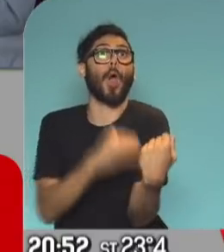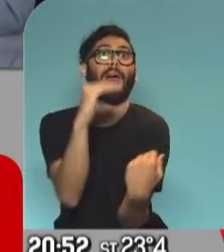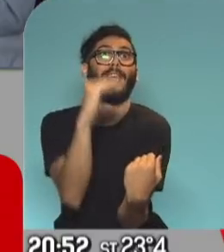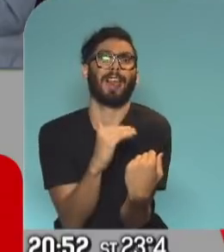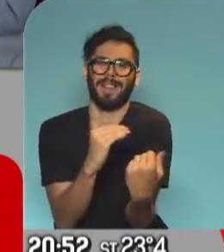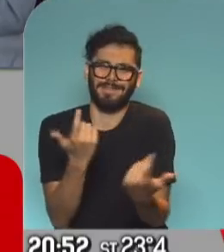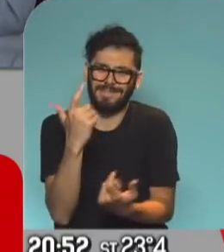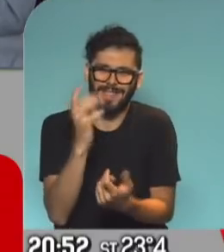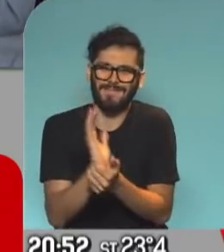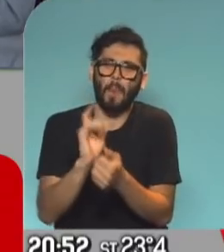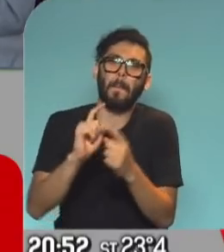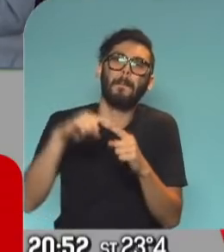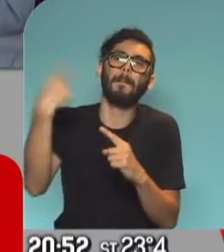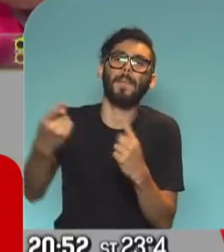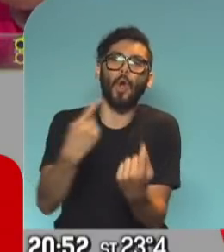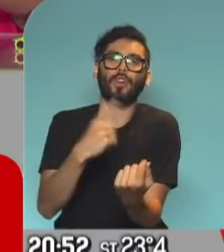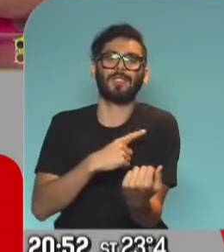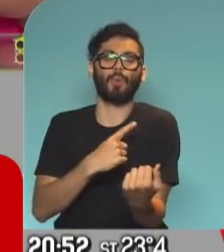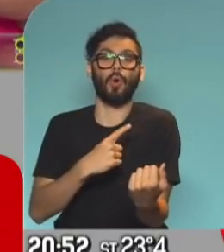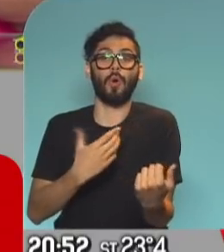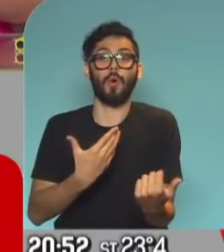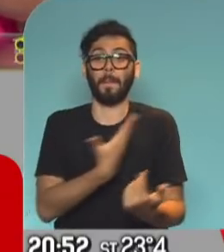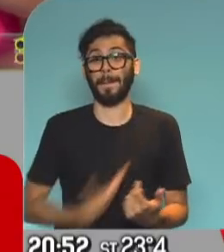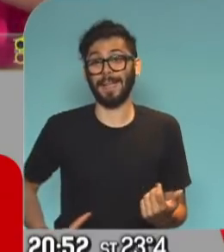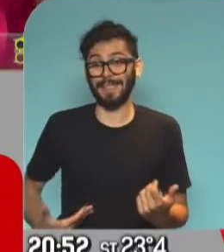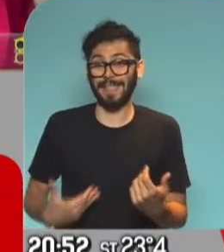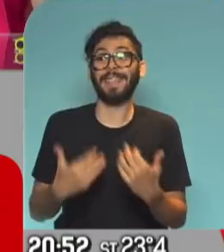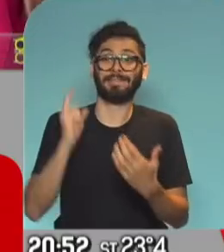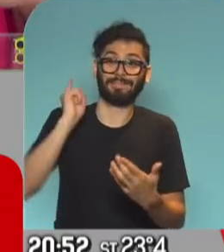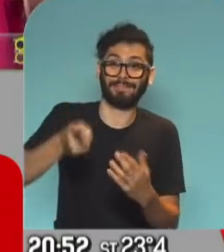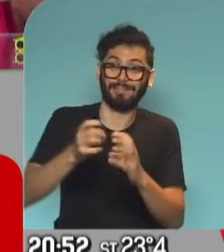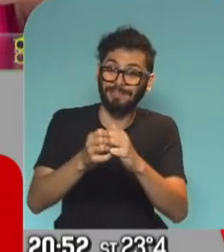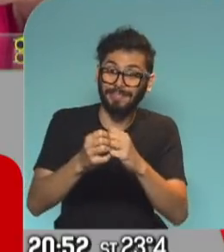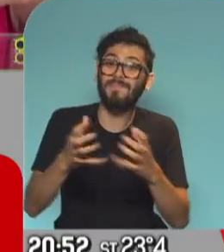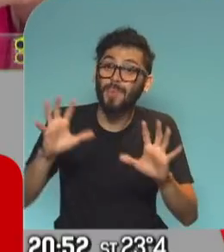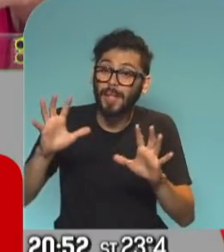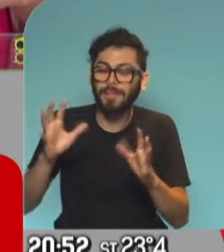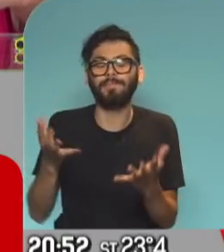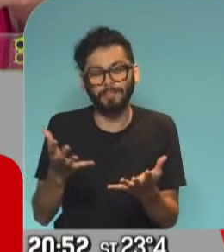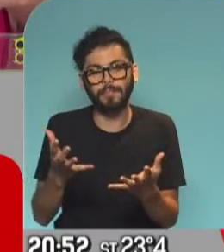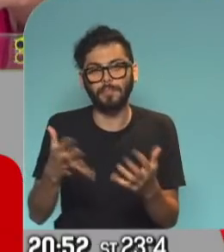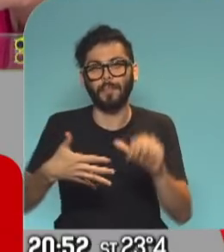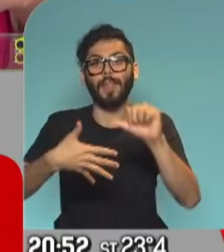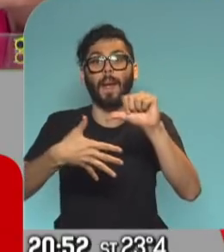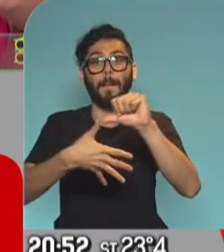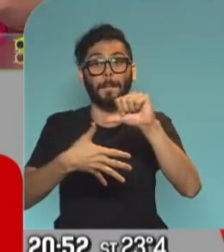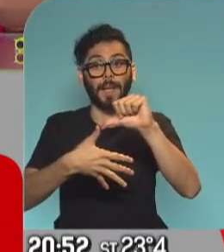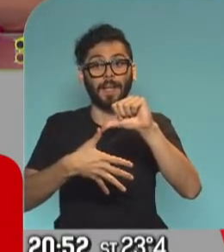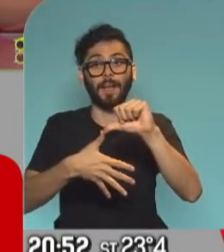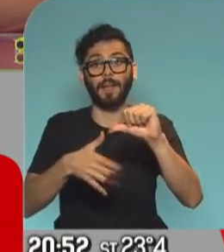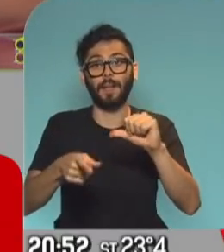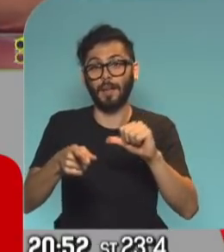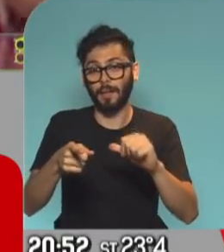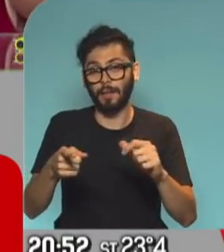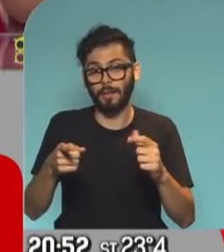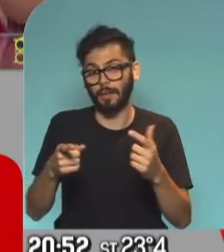Ejecutivo, del próximo Ejecutivo, entiendo. Ejecutivo también ya en esta tónica también que hay en América Latina de los